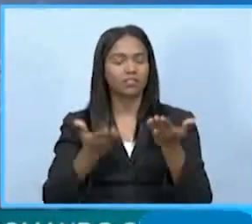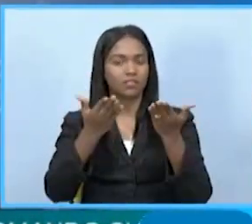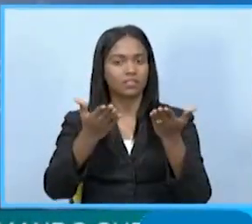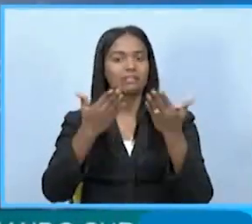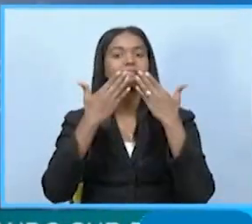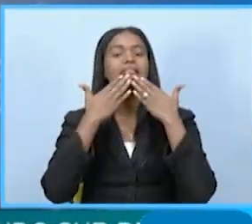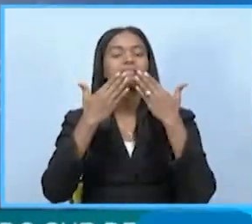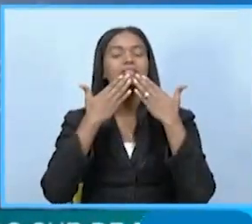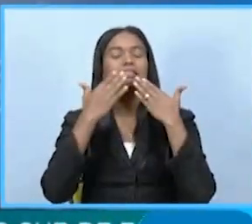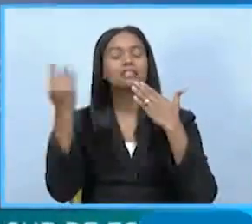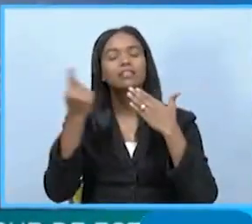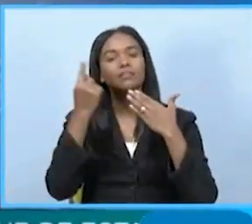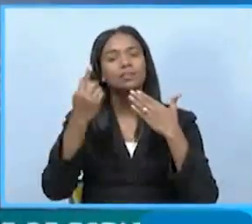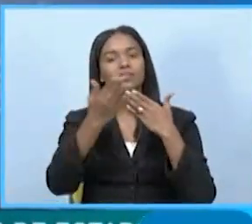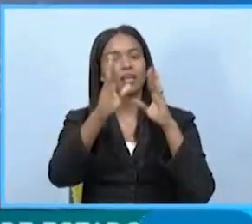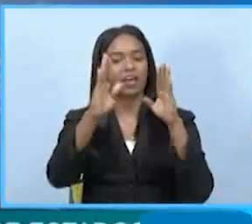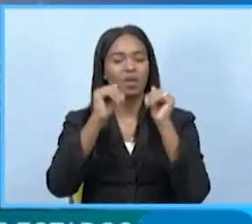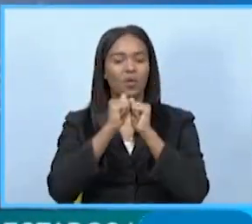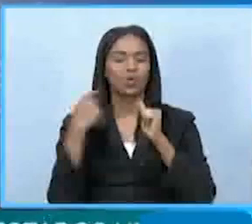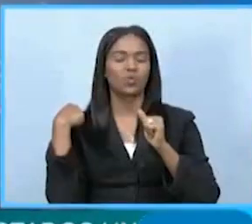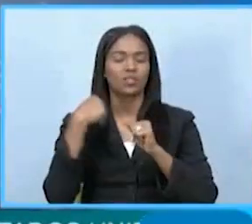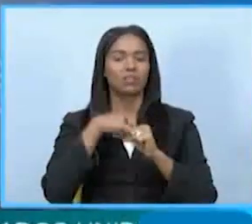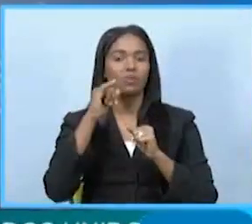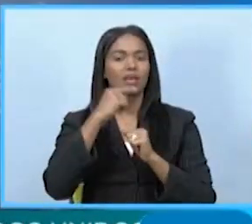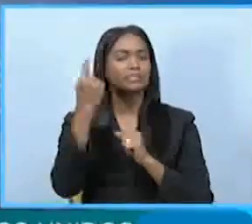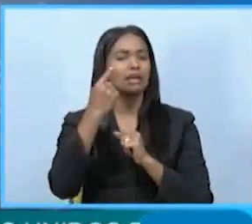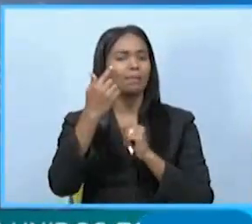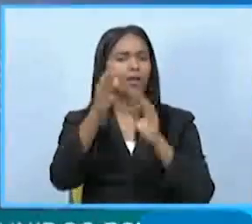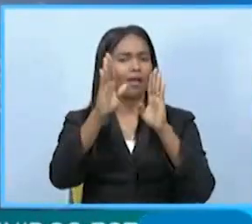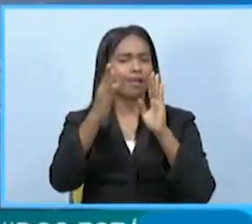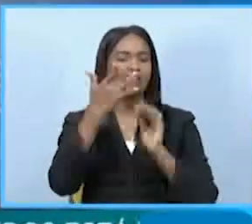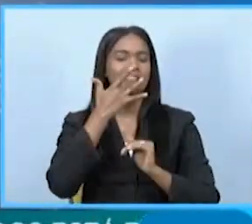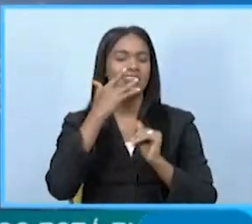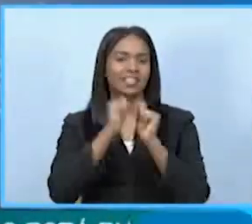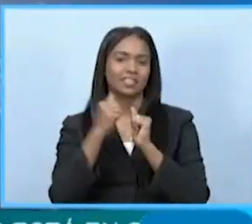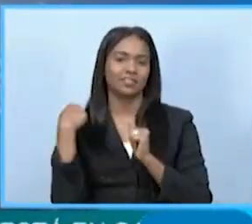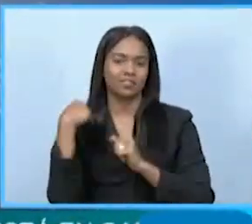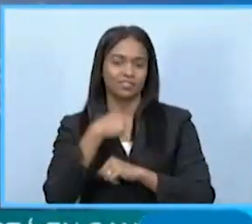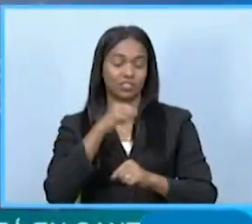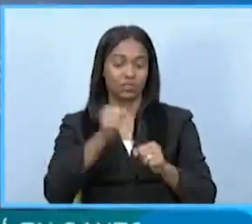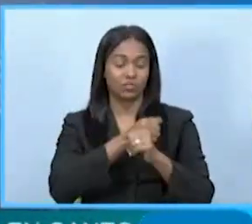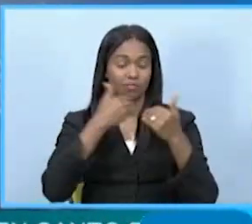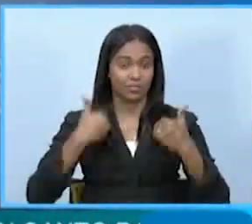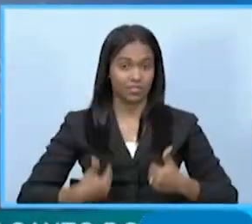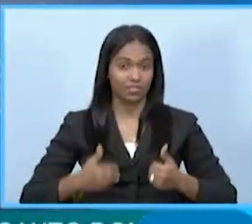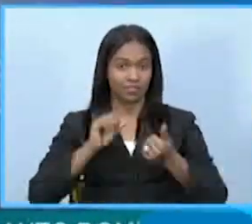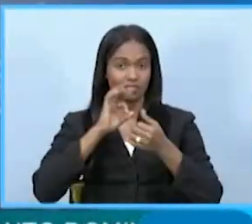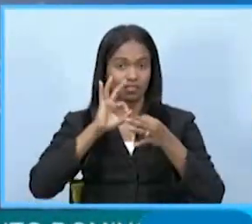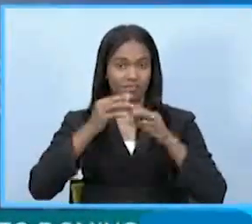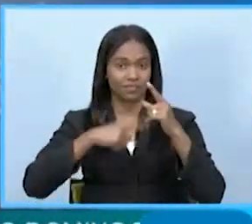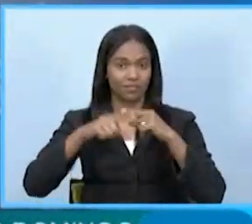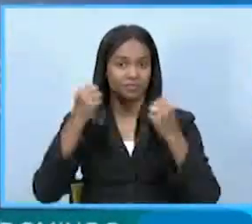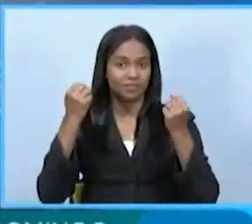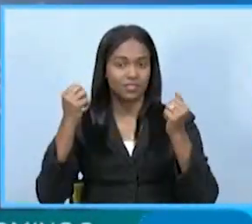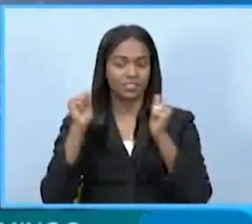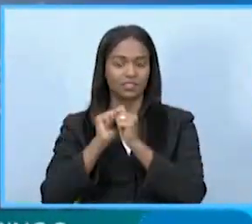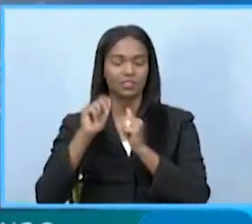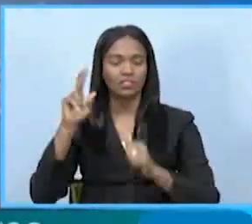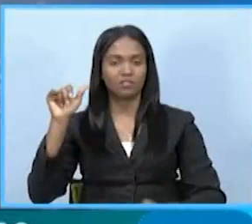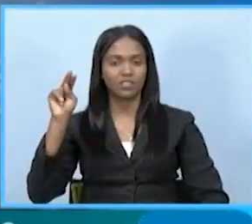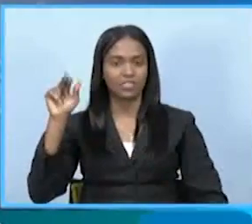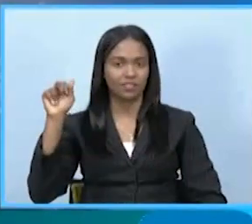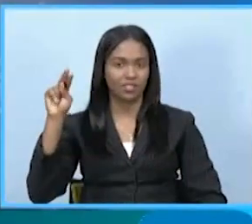Noticias. Agradecerles la fiel sintonía y preferir informarse con nosotros. Zuleima García, en lenguaje de señas, y una